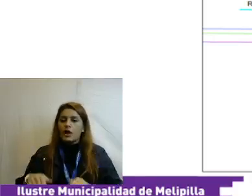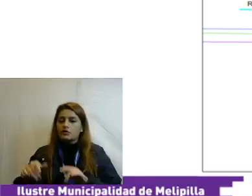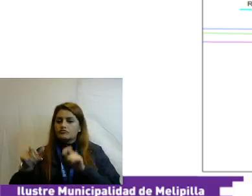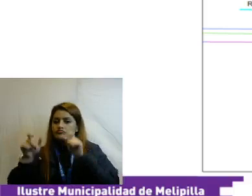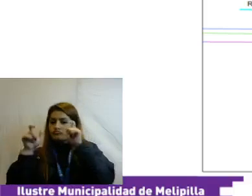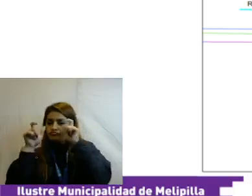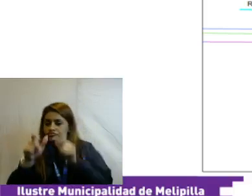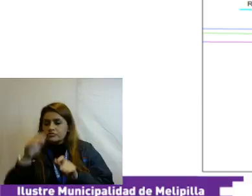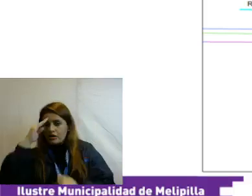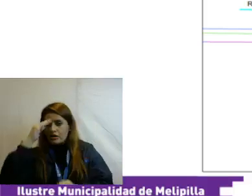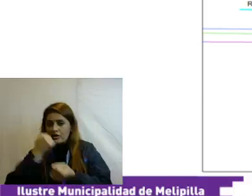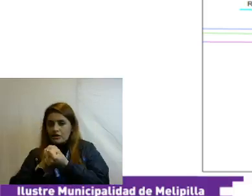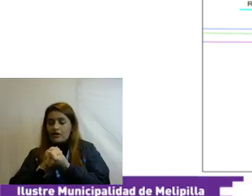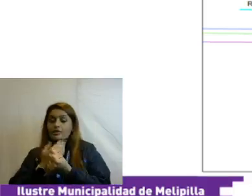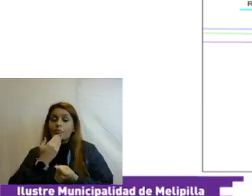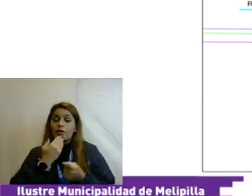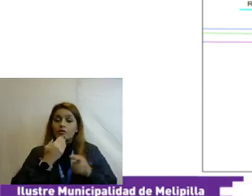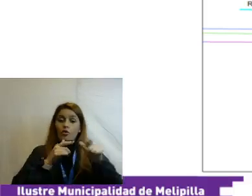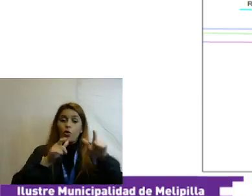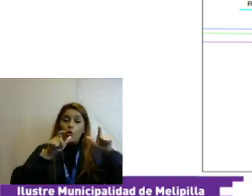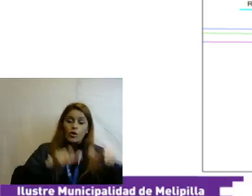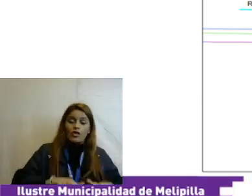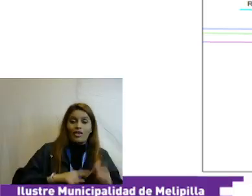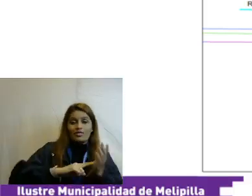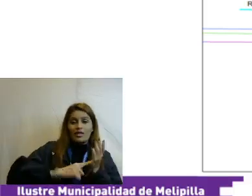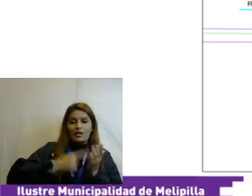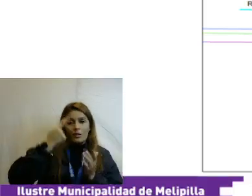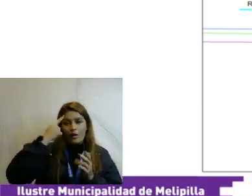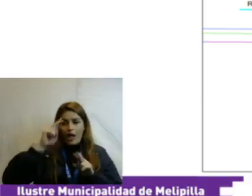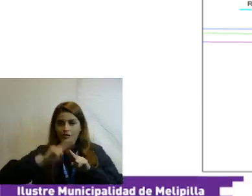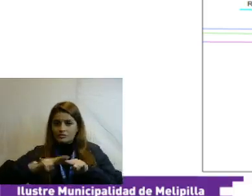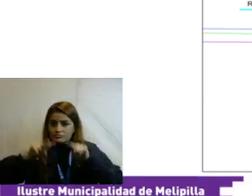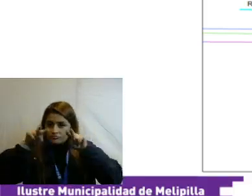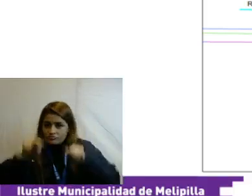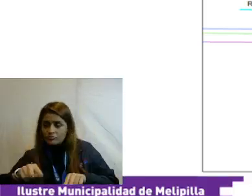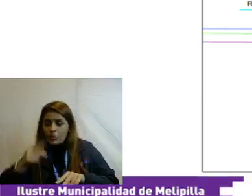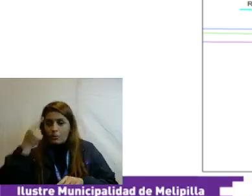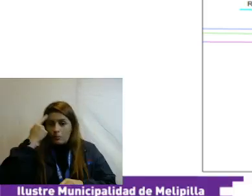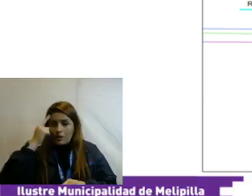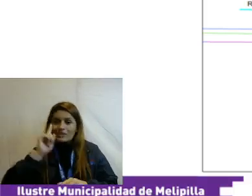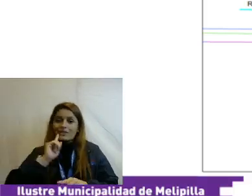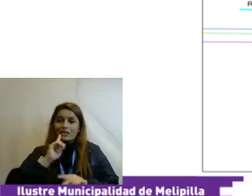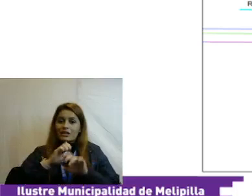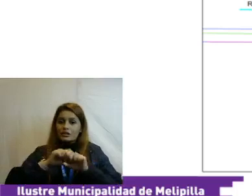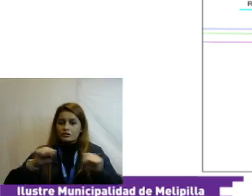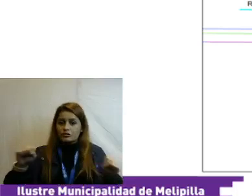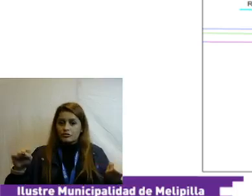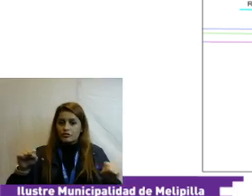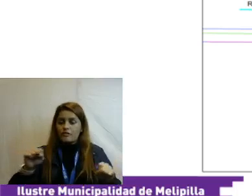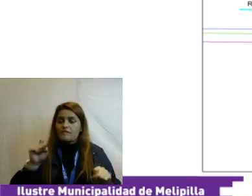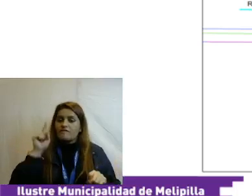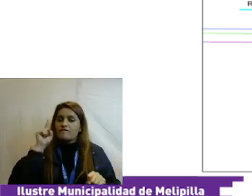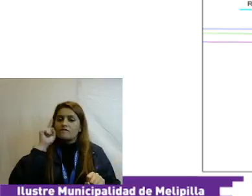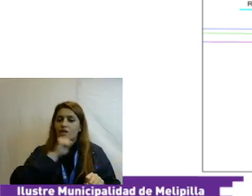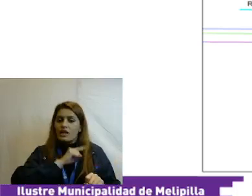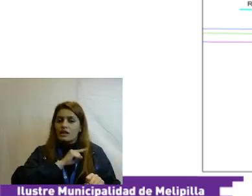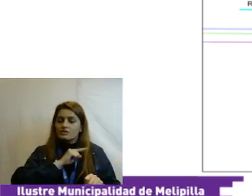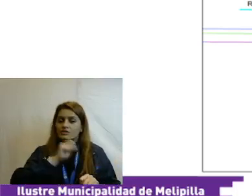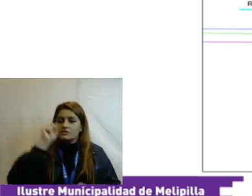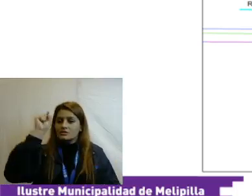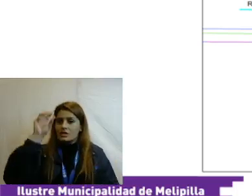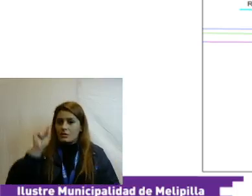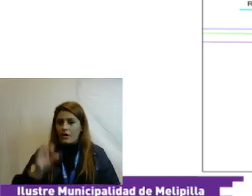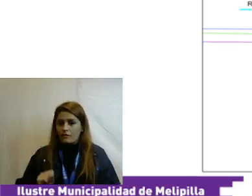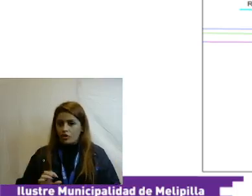Tránsito en conjunto con la unidad técnica para ir haciendo estas recepciones hasta que después corresponde la recepción final del semáforo y